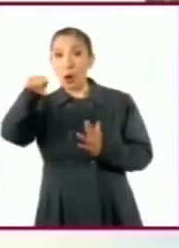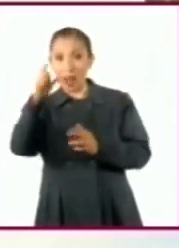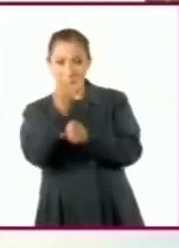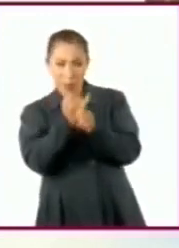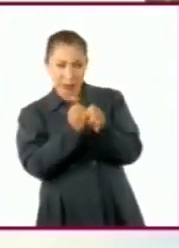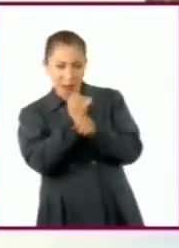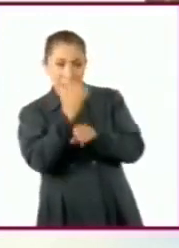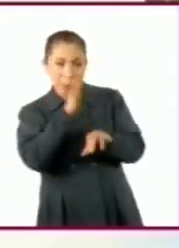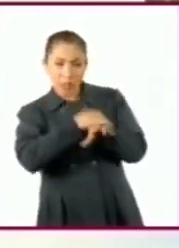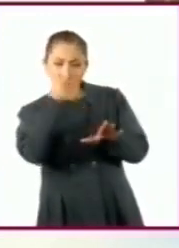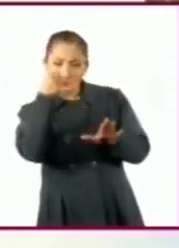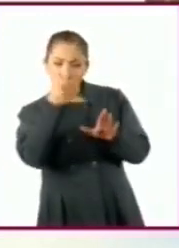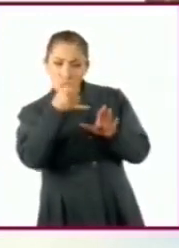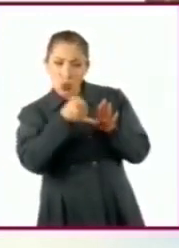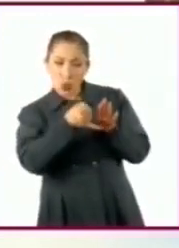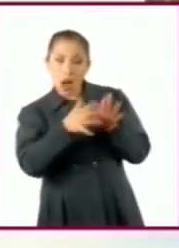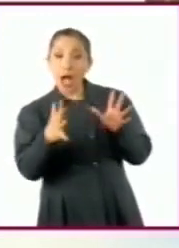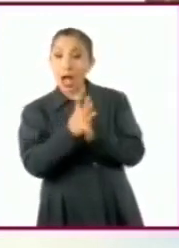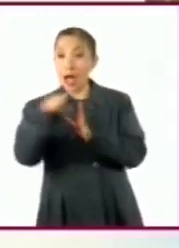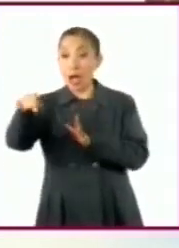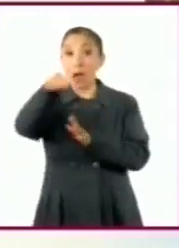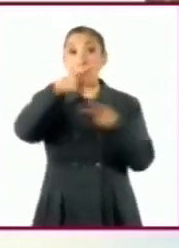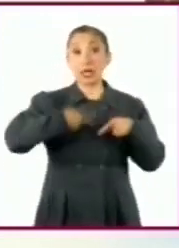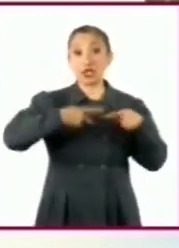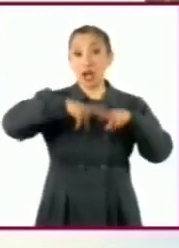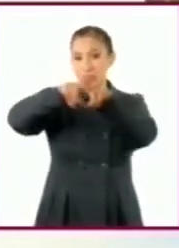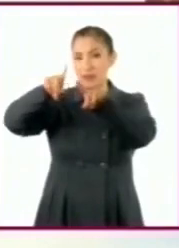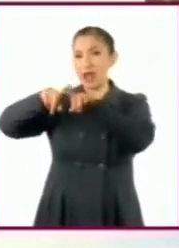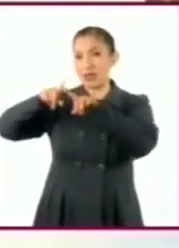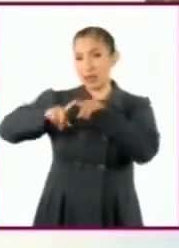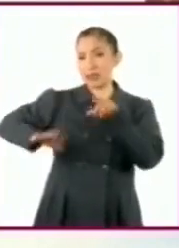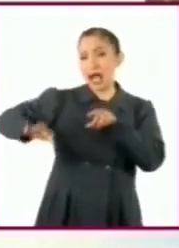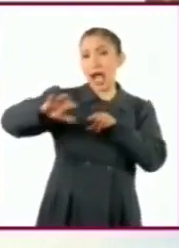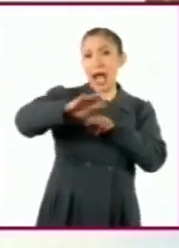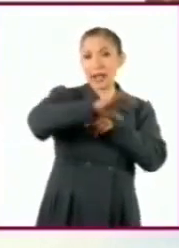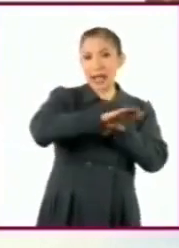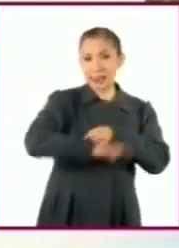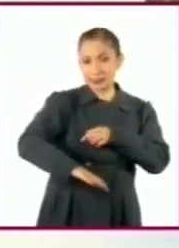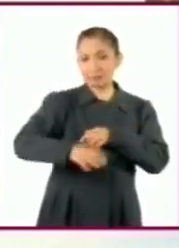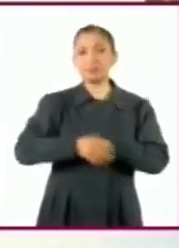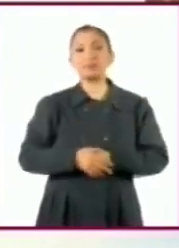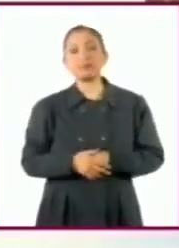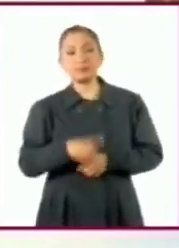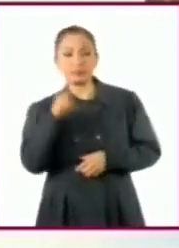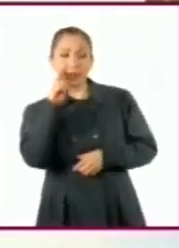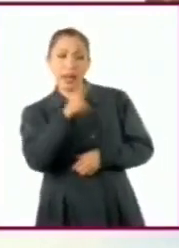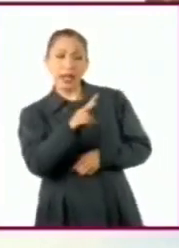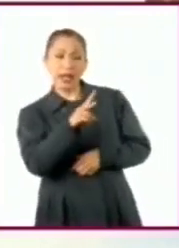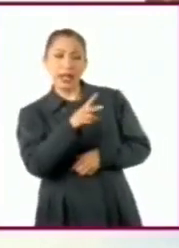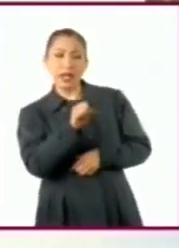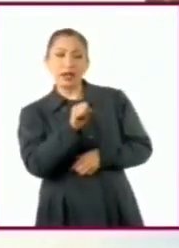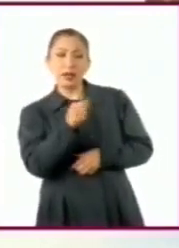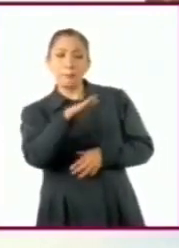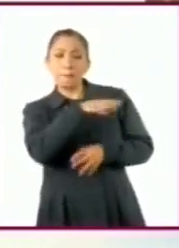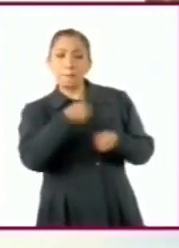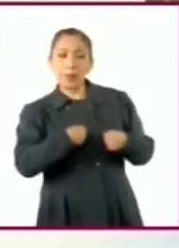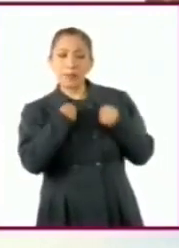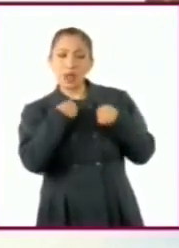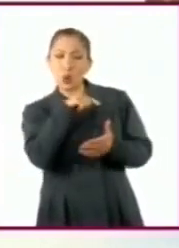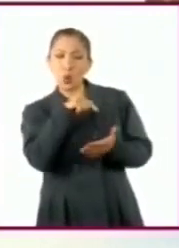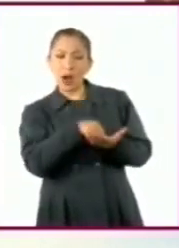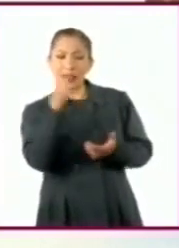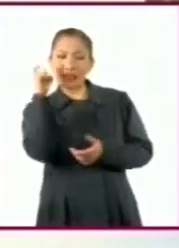investigaciones se incrementaron y participaron especialistas de distintas disciplinas. En vista de que subsistir en un medio tan